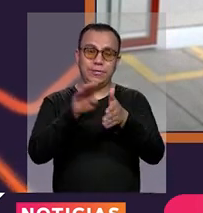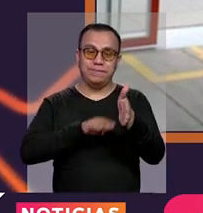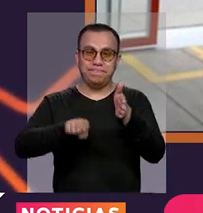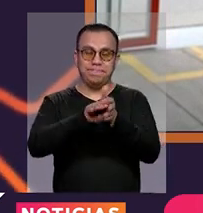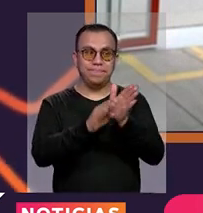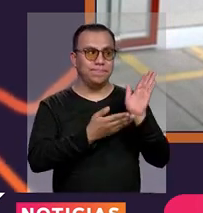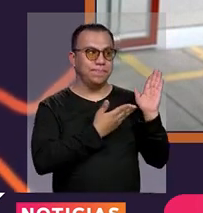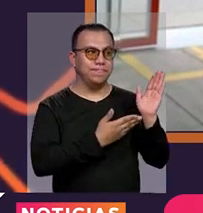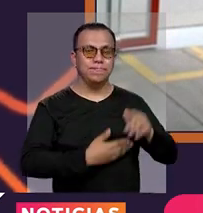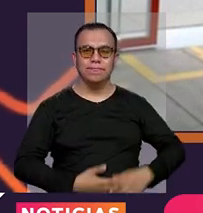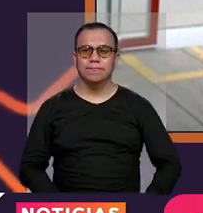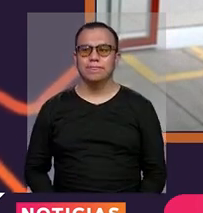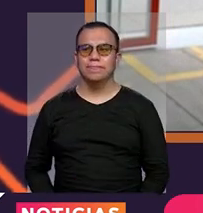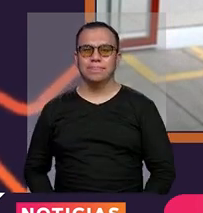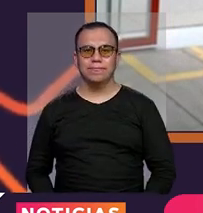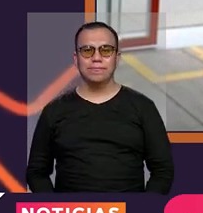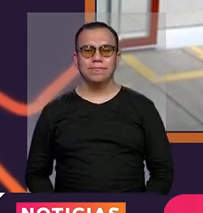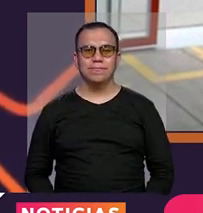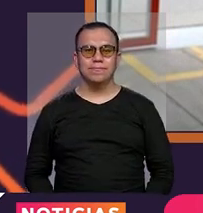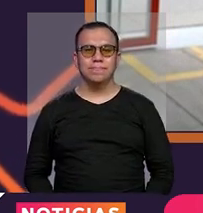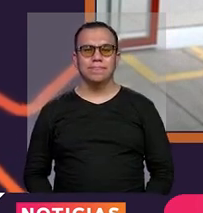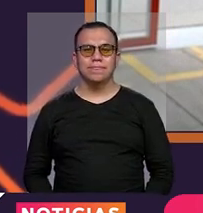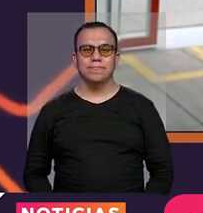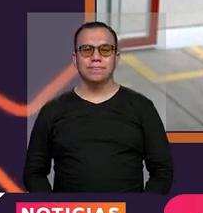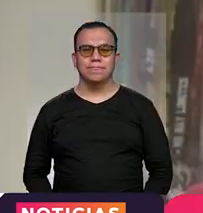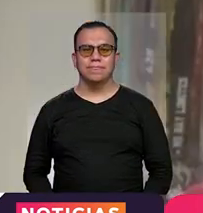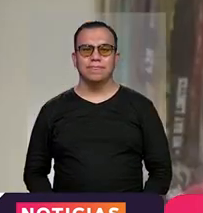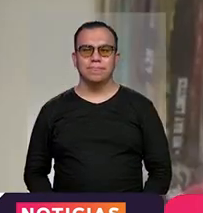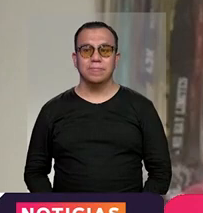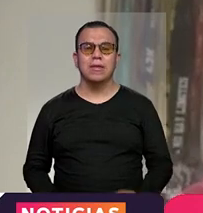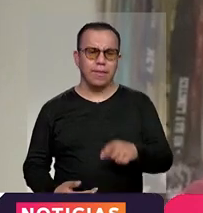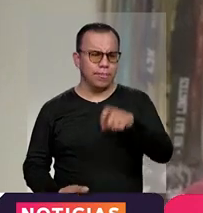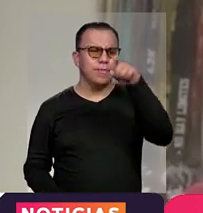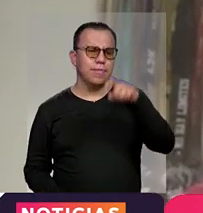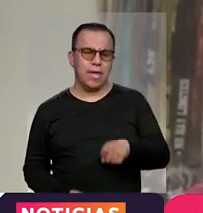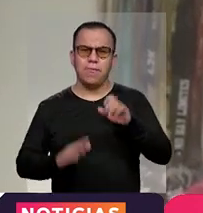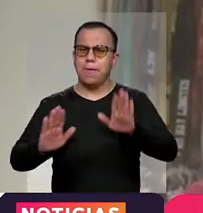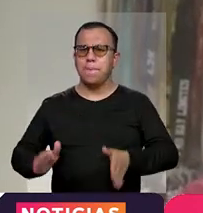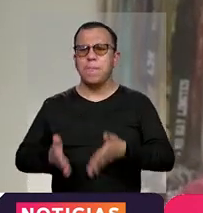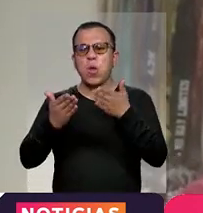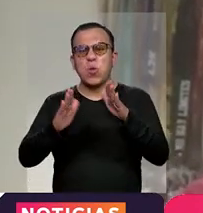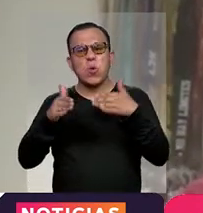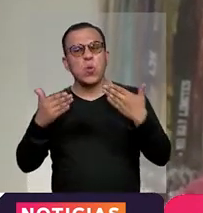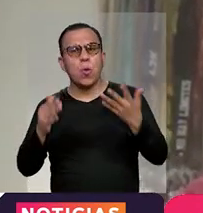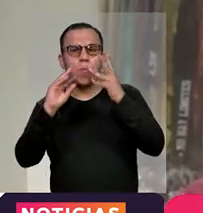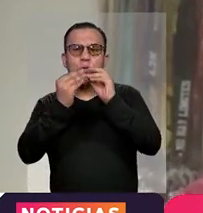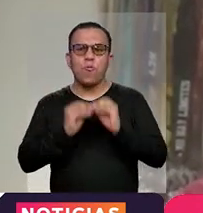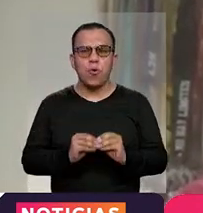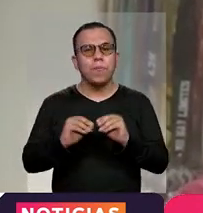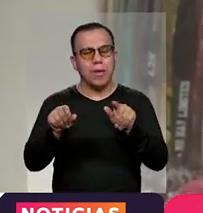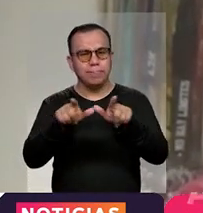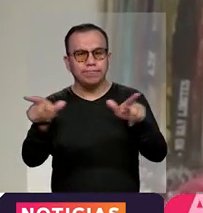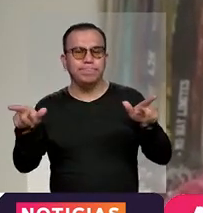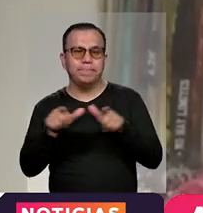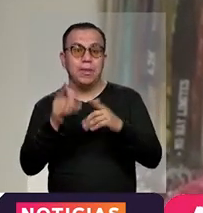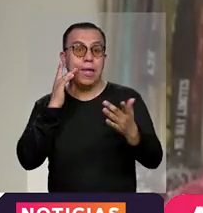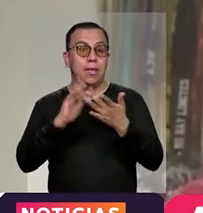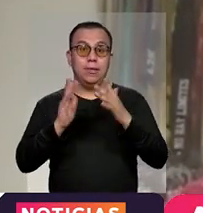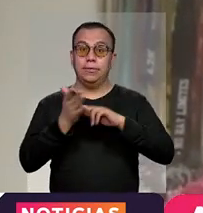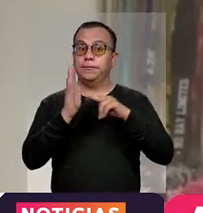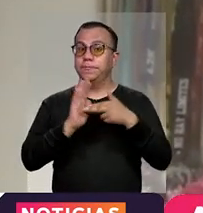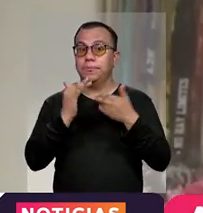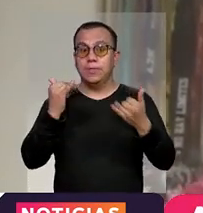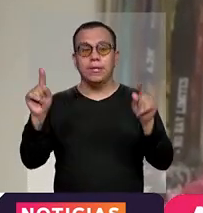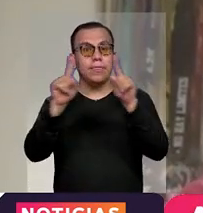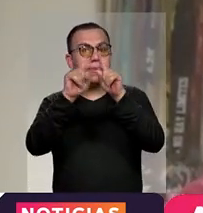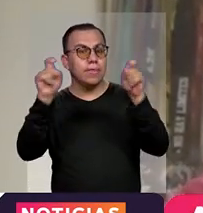Sabana. Caracas Sur, Santa Lucía, Biblioteca y Parque. Se debe mejorar la forma de las estaciones, no únicamente para